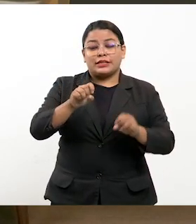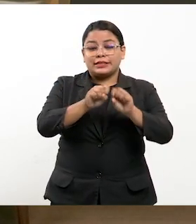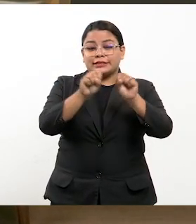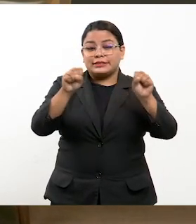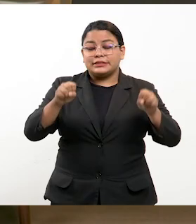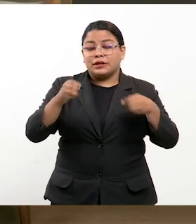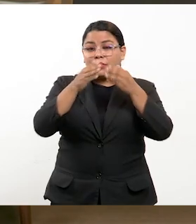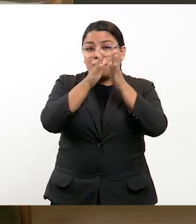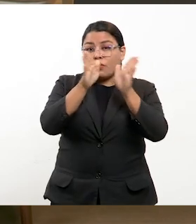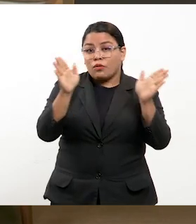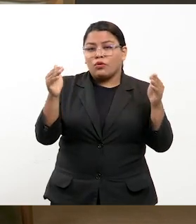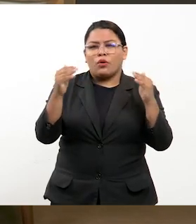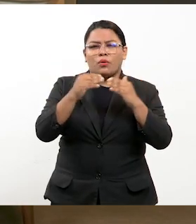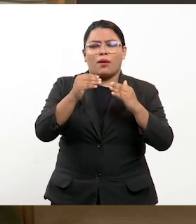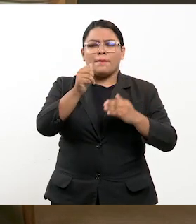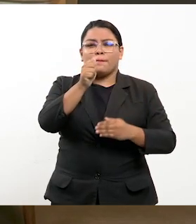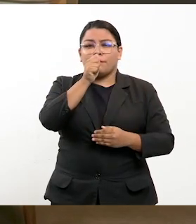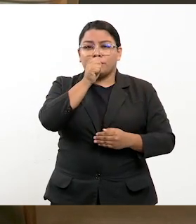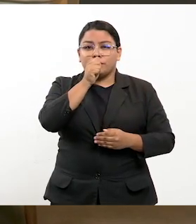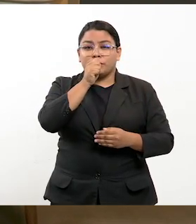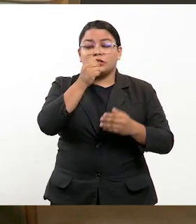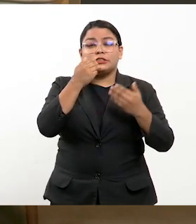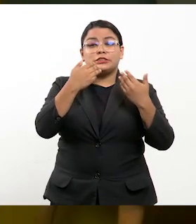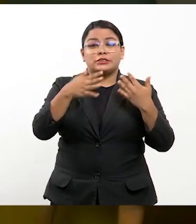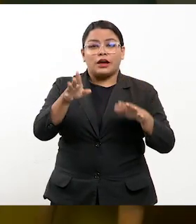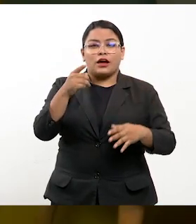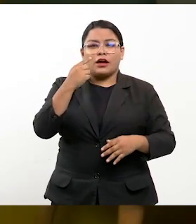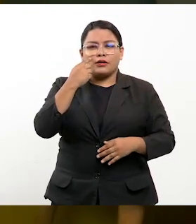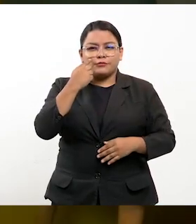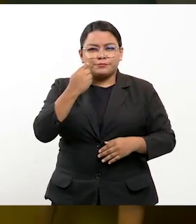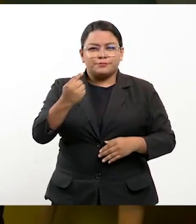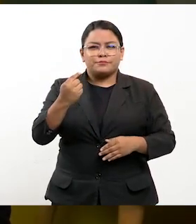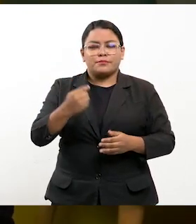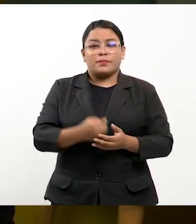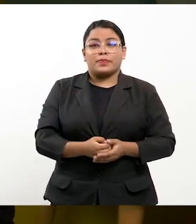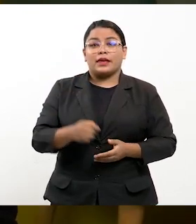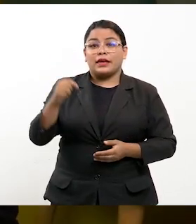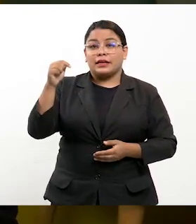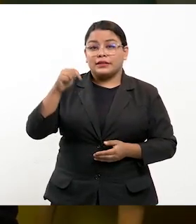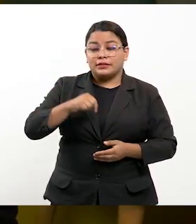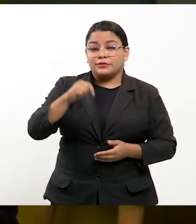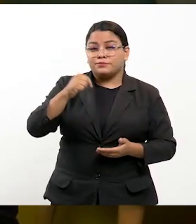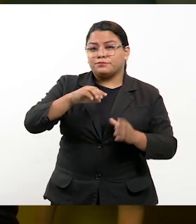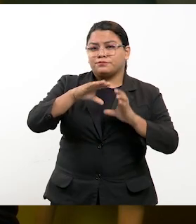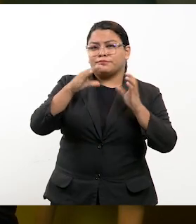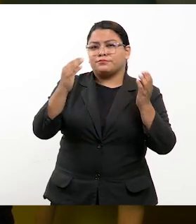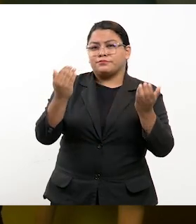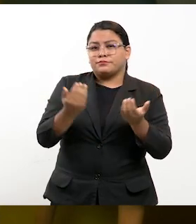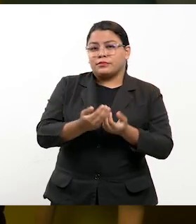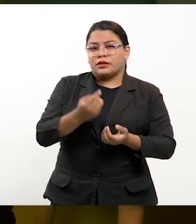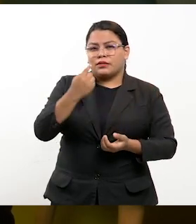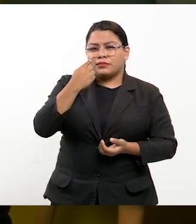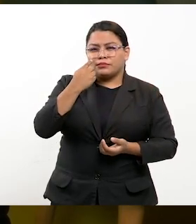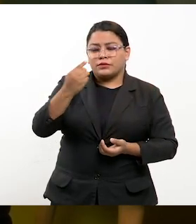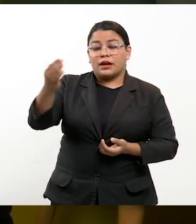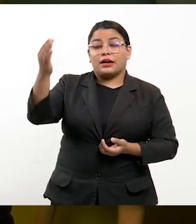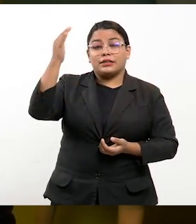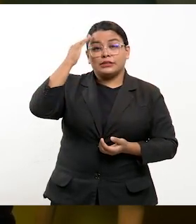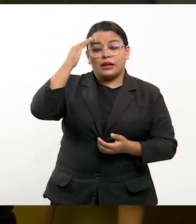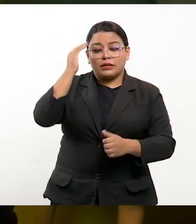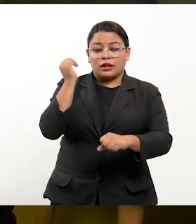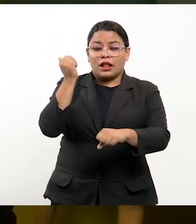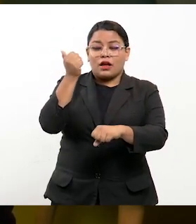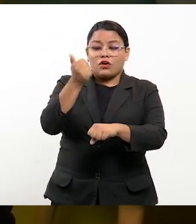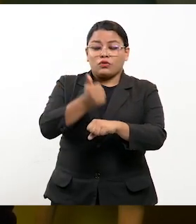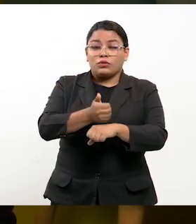sistema público como privado. Y como ya bien lo decías, Paola, en esta jornada vamos a conocer la fundamentación